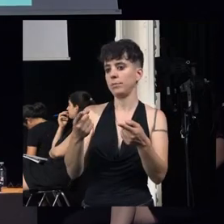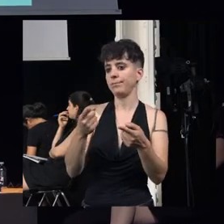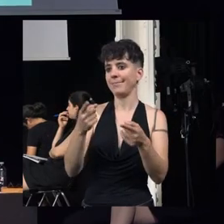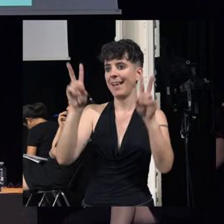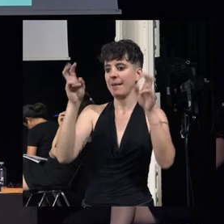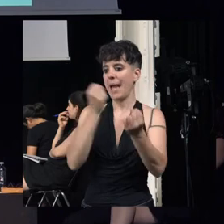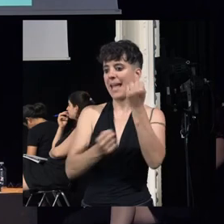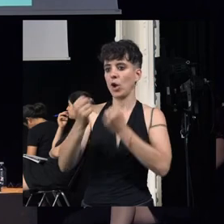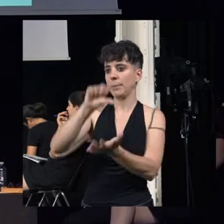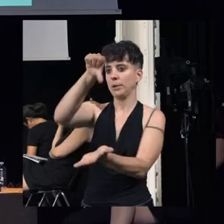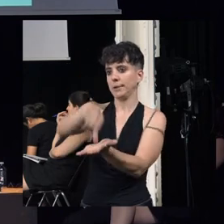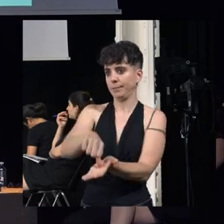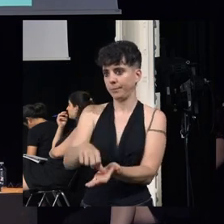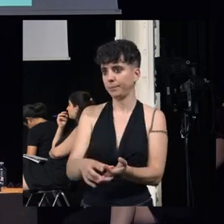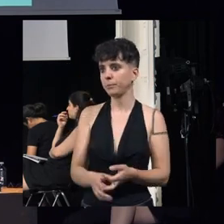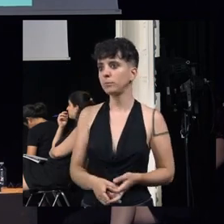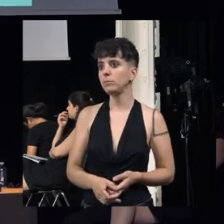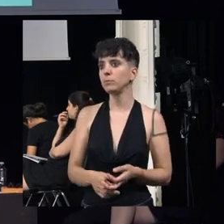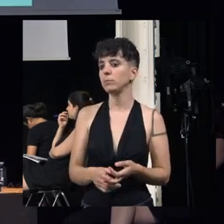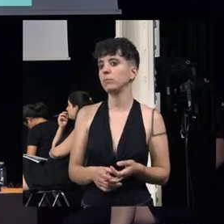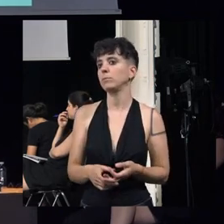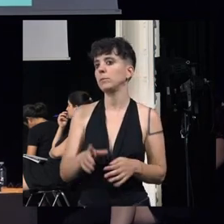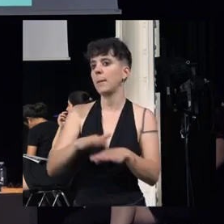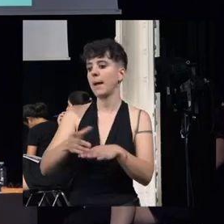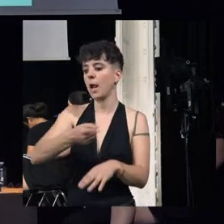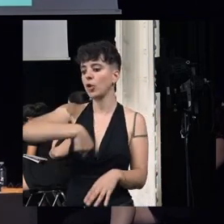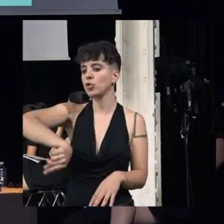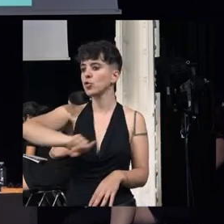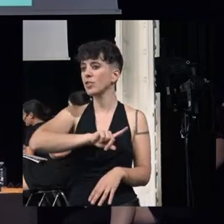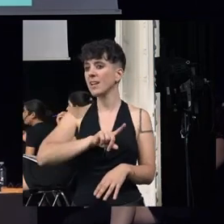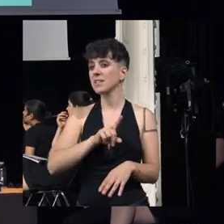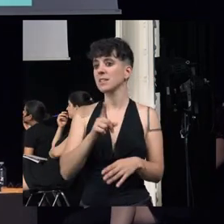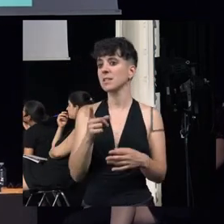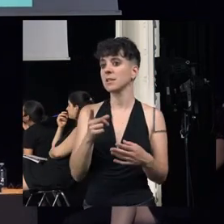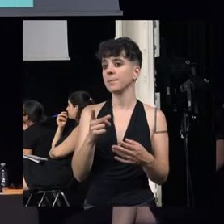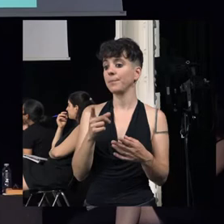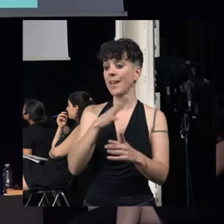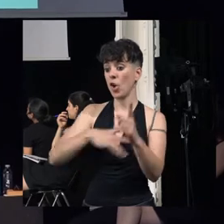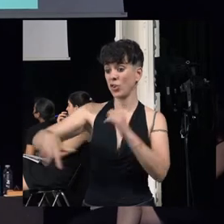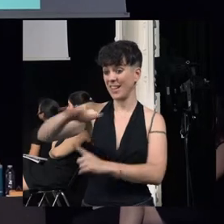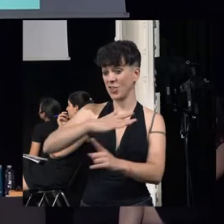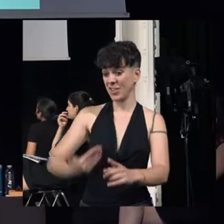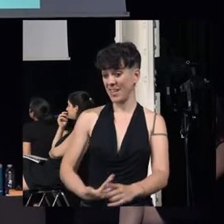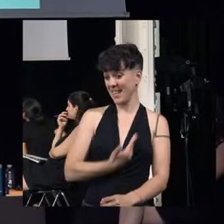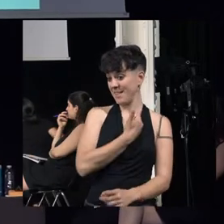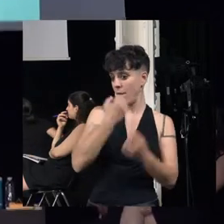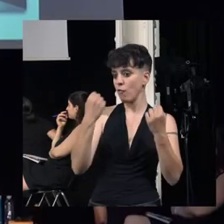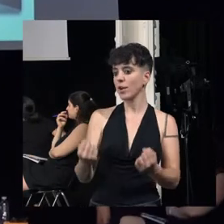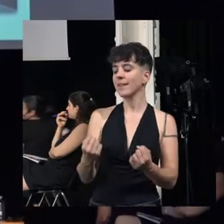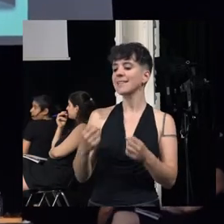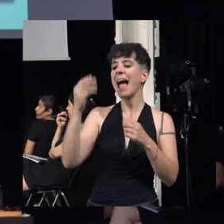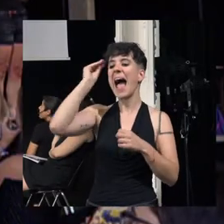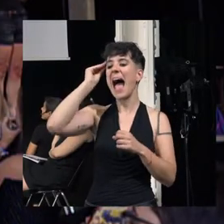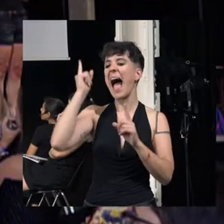Bien, por supuesto para nosotras, otro elemento de contexto que nos atraviesa es el antigitanismo. Mira, el